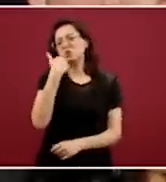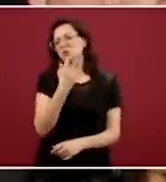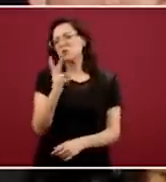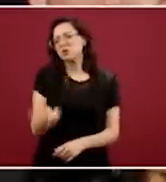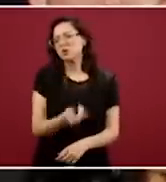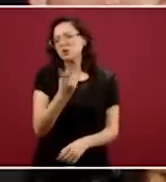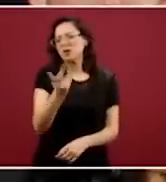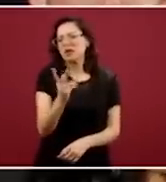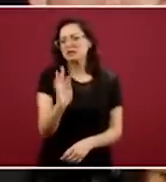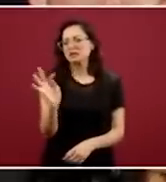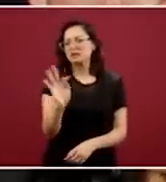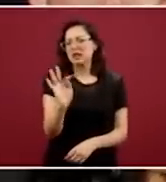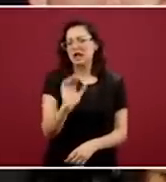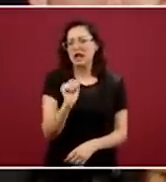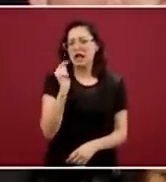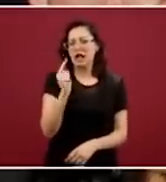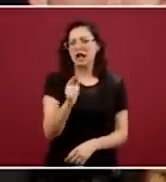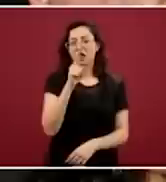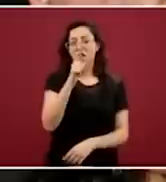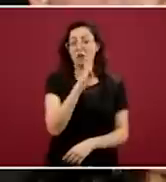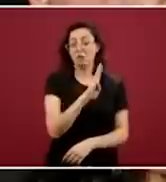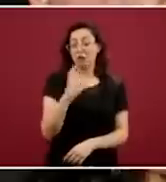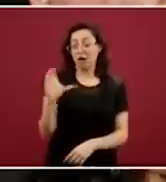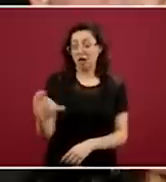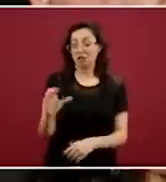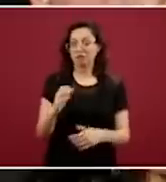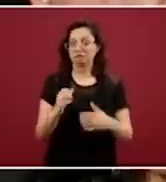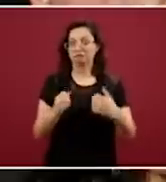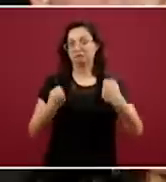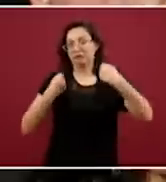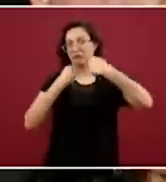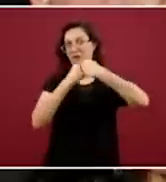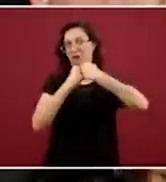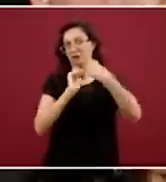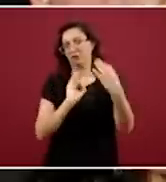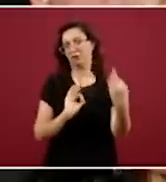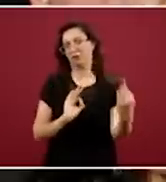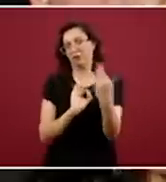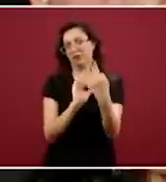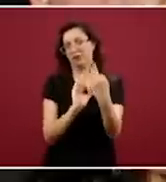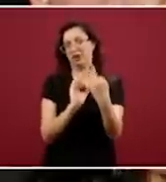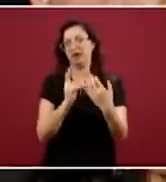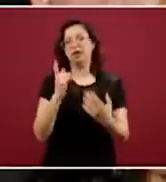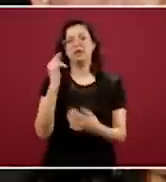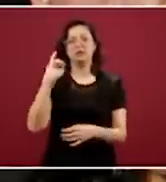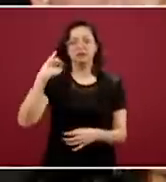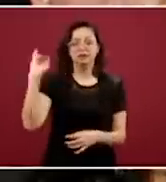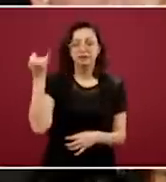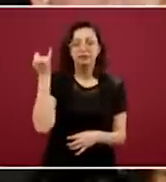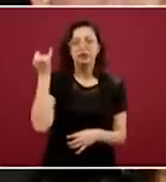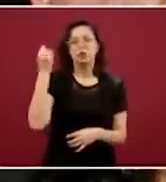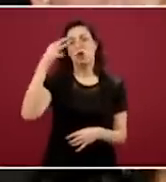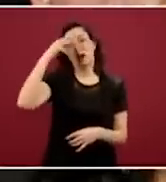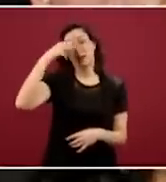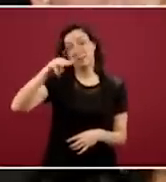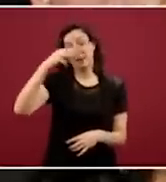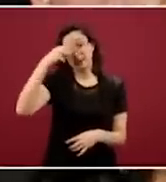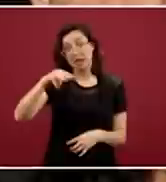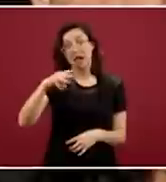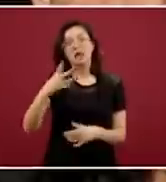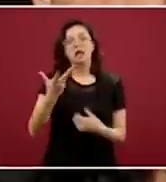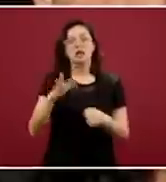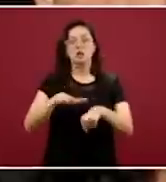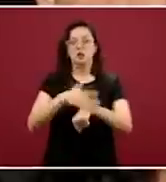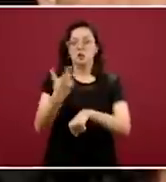algunas medidas especiales en el estado de Baja California, de nuestro lado, en las ciudades de Tijuana, Mexicali, pues por